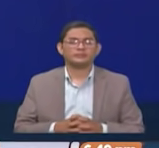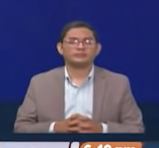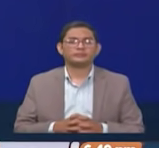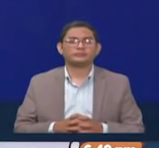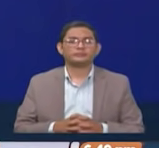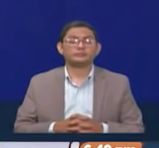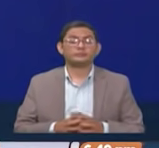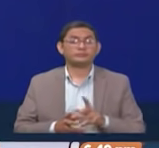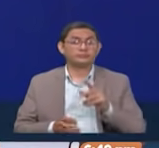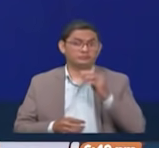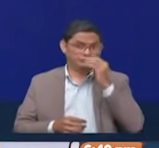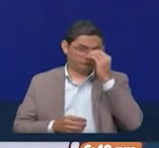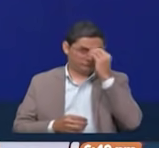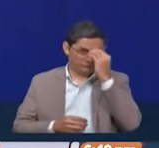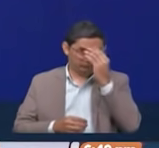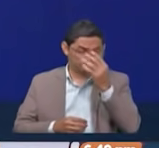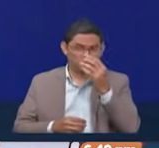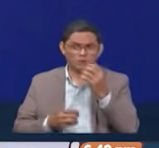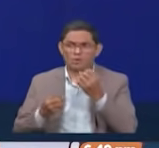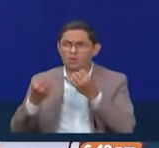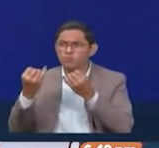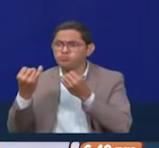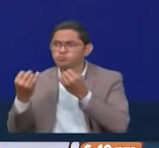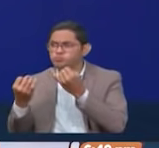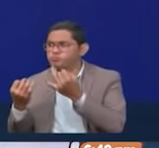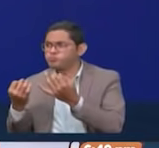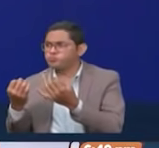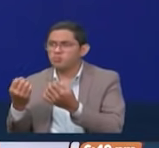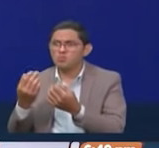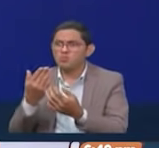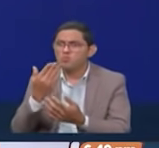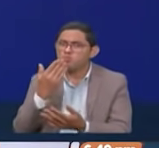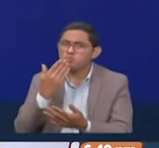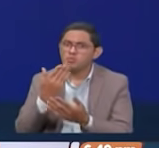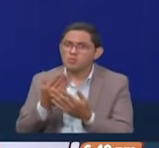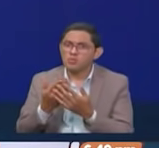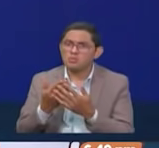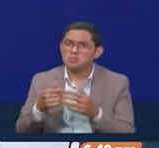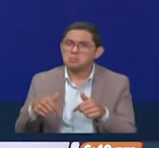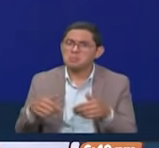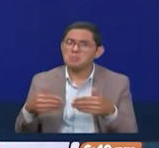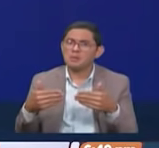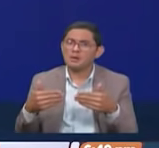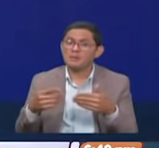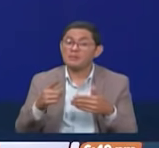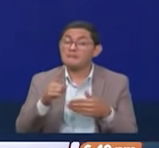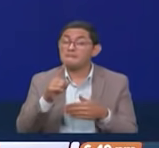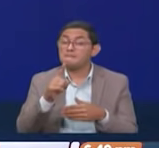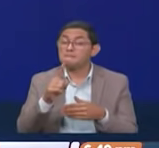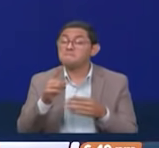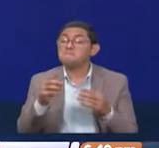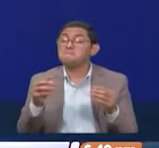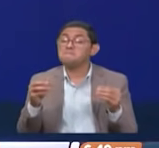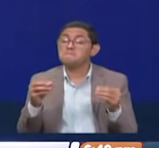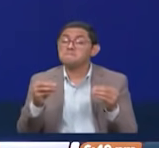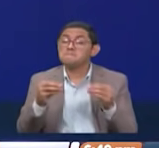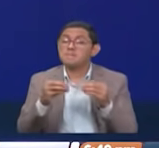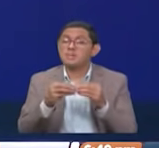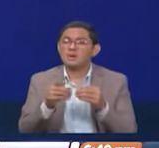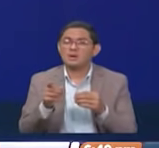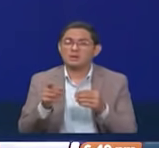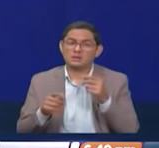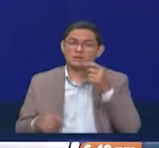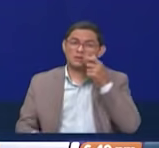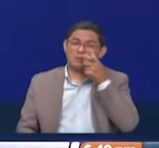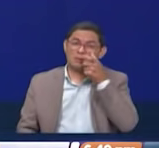informamos que pese a los buenos números que presenta la ciudad capital vamos a reformar vamos a reforzar